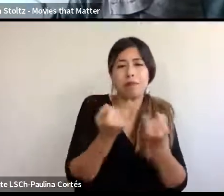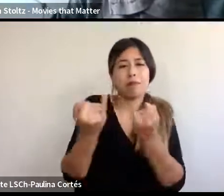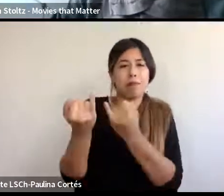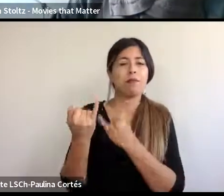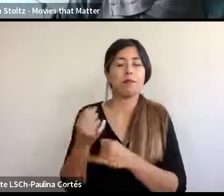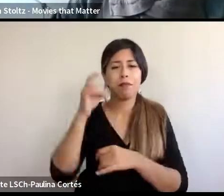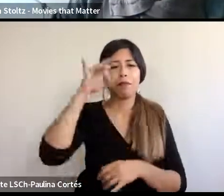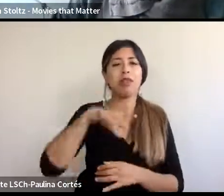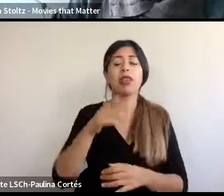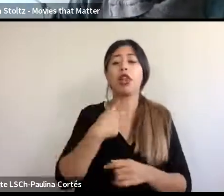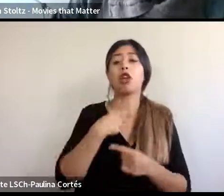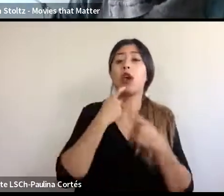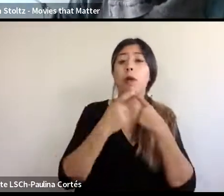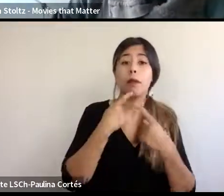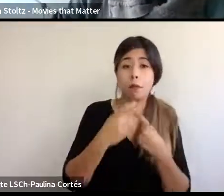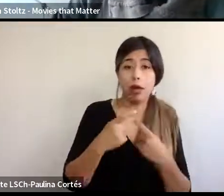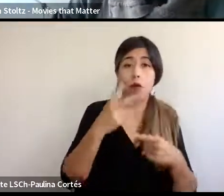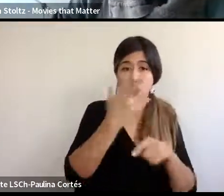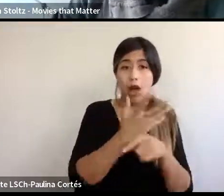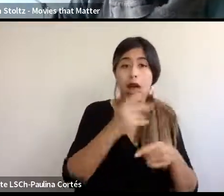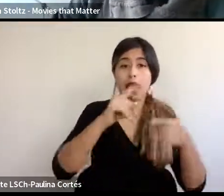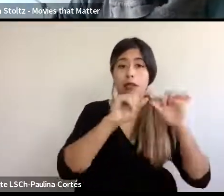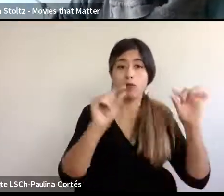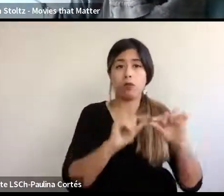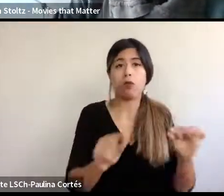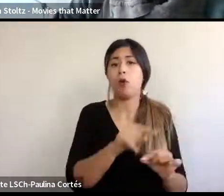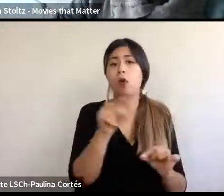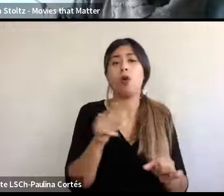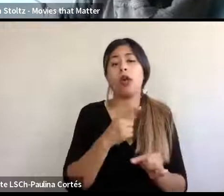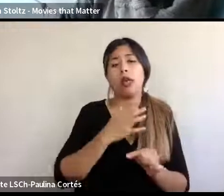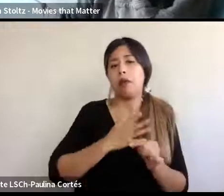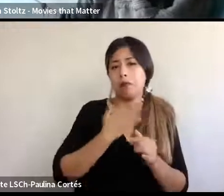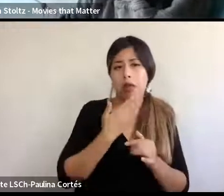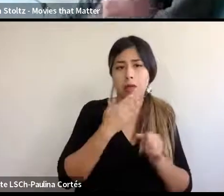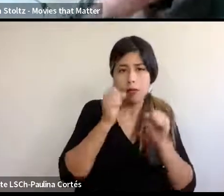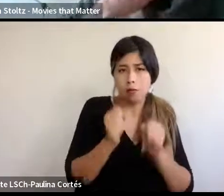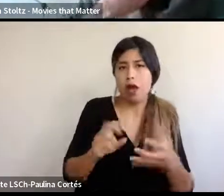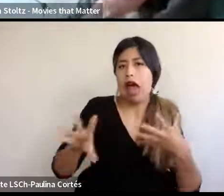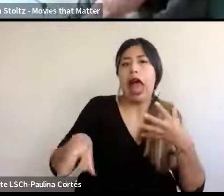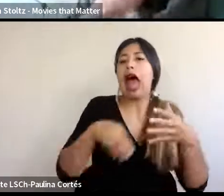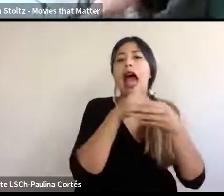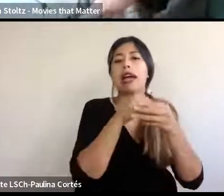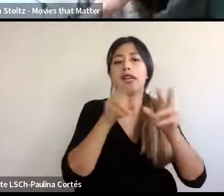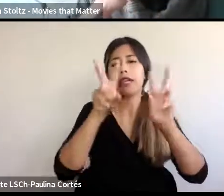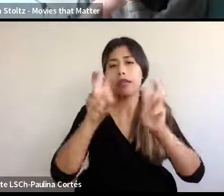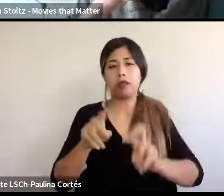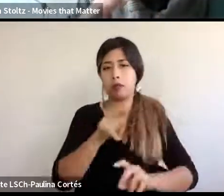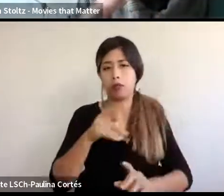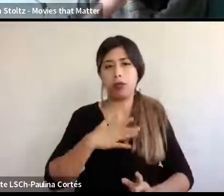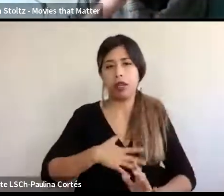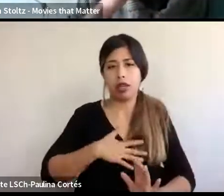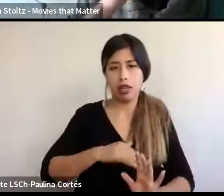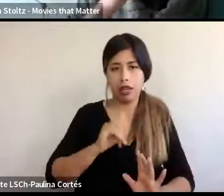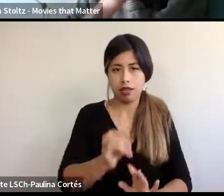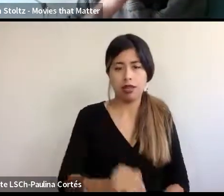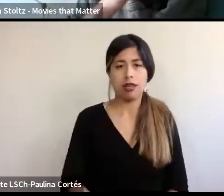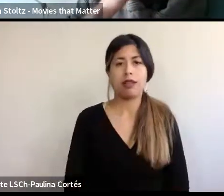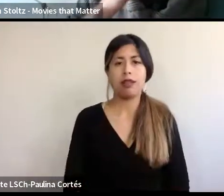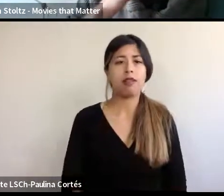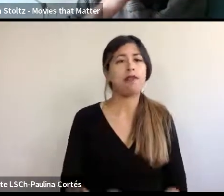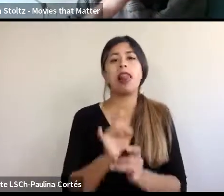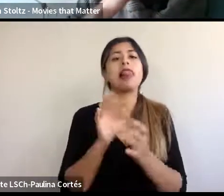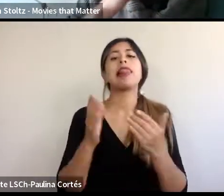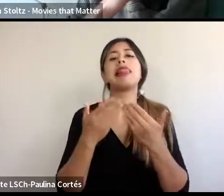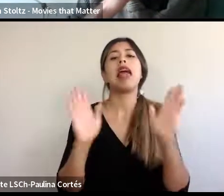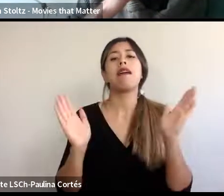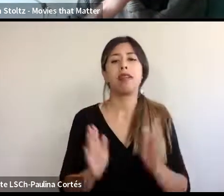Para los dos, una vez los festivales, ¿cómo funcionan? O sea,